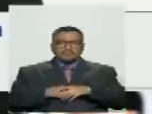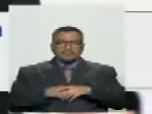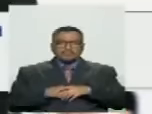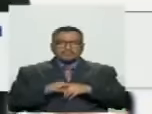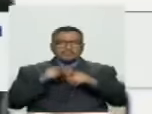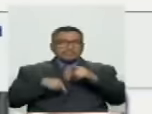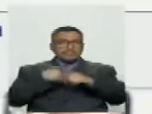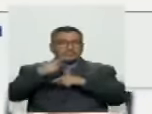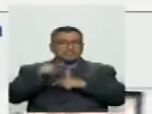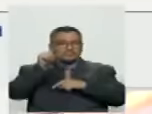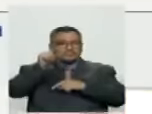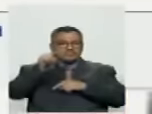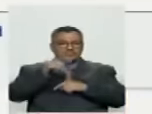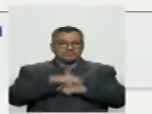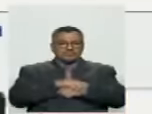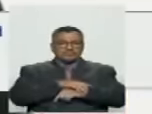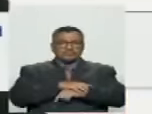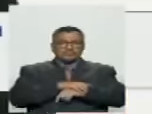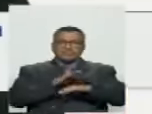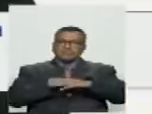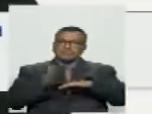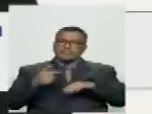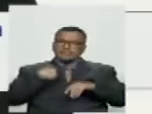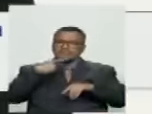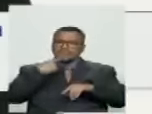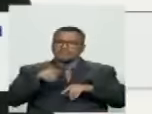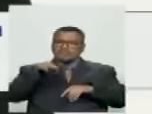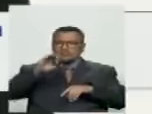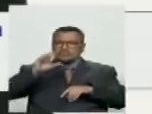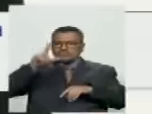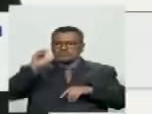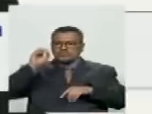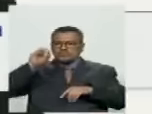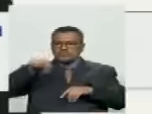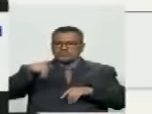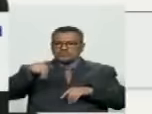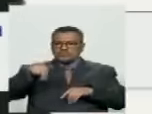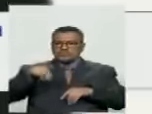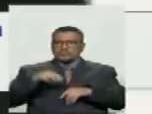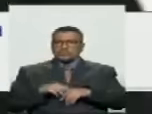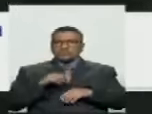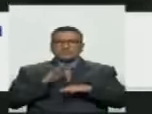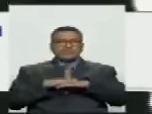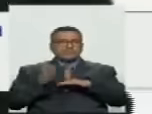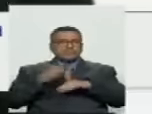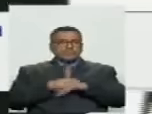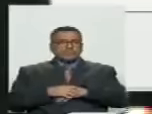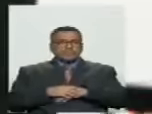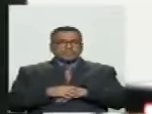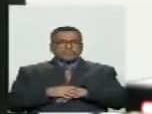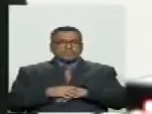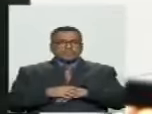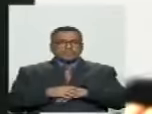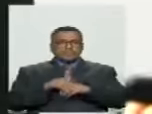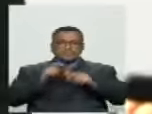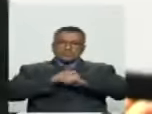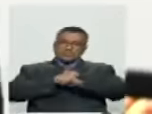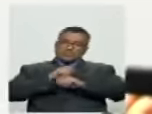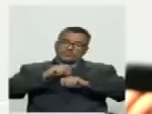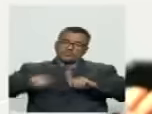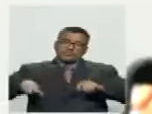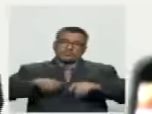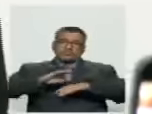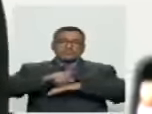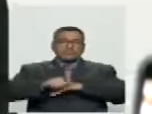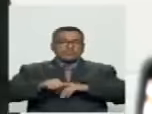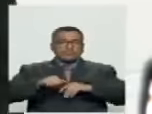Hacia allá van. Por eso el odio de Elon Musk. Por eso el fraude descomunal que